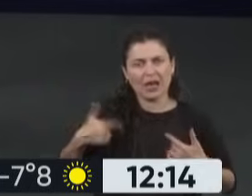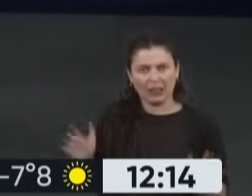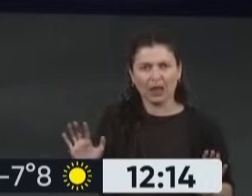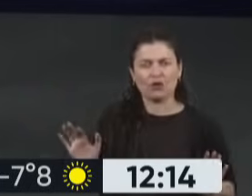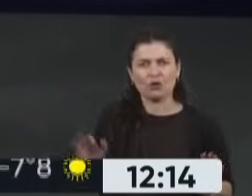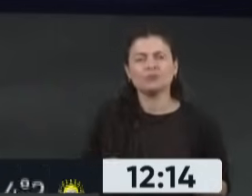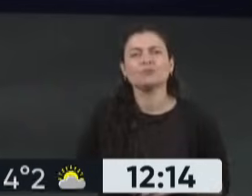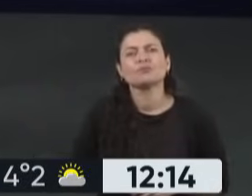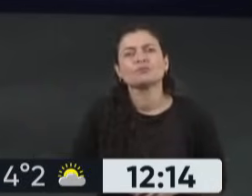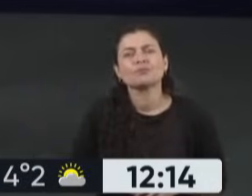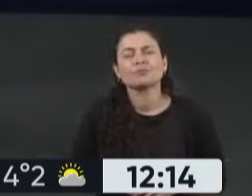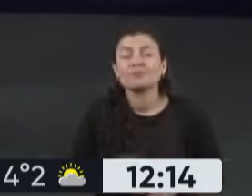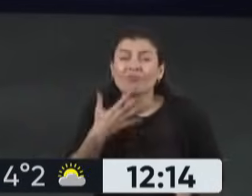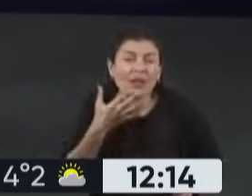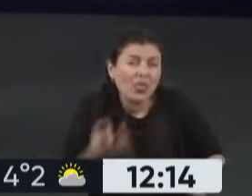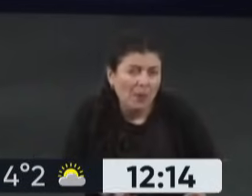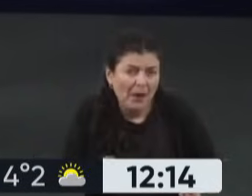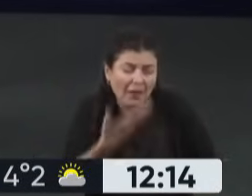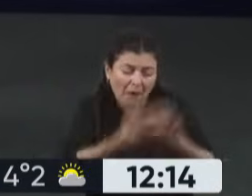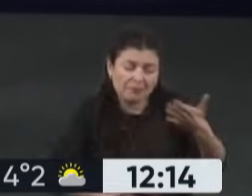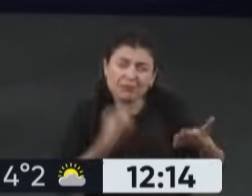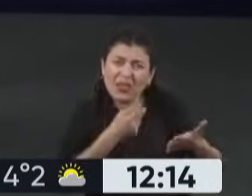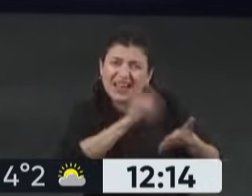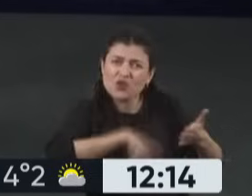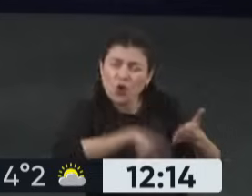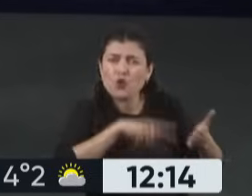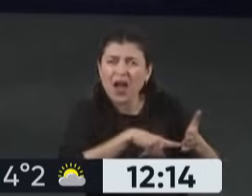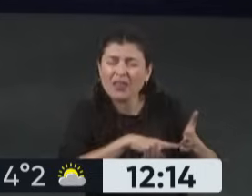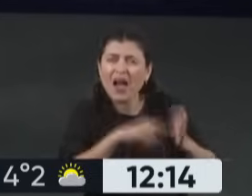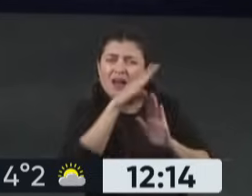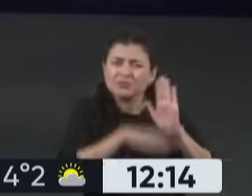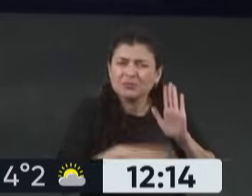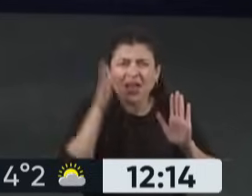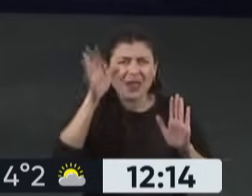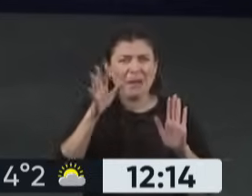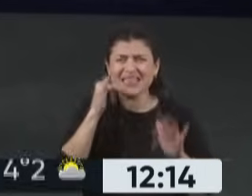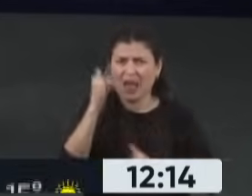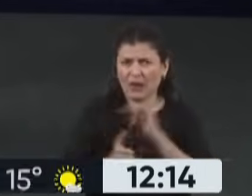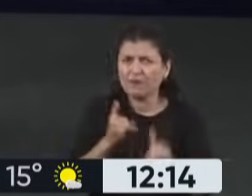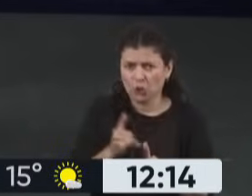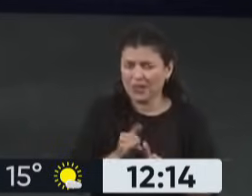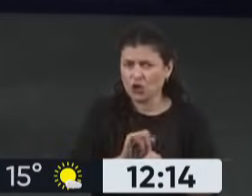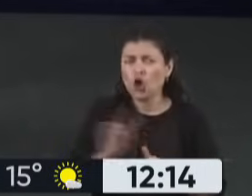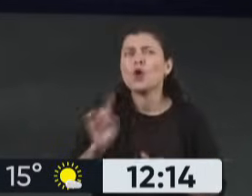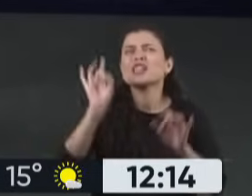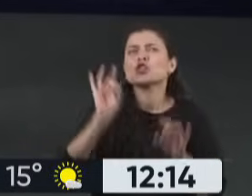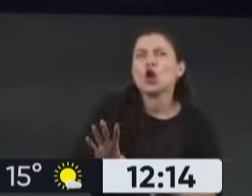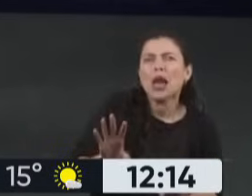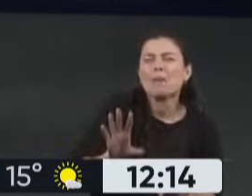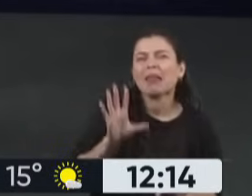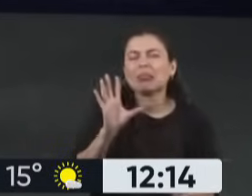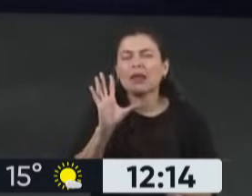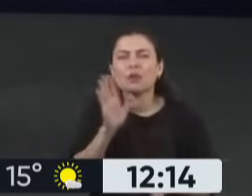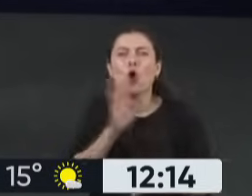realidad, esa declaración jurada patrimonial contiene mucha más información de la necesaria para un perfil básico de